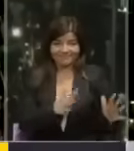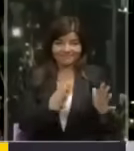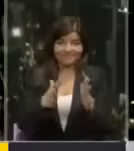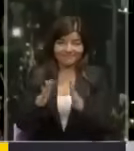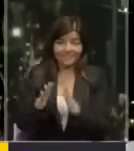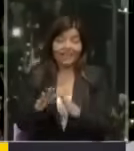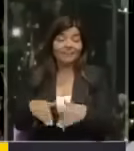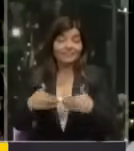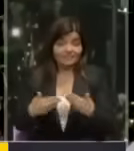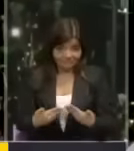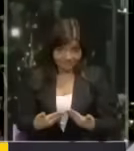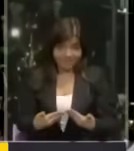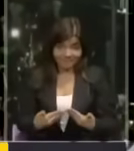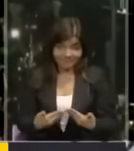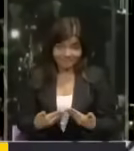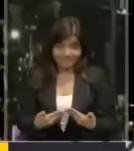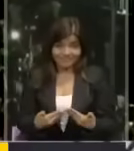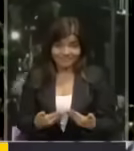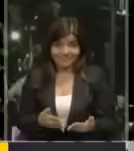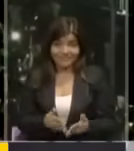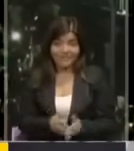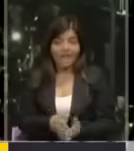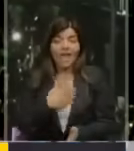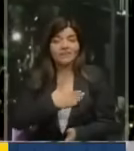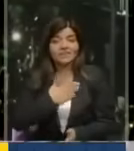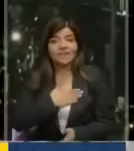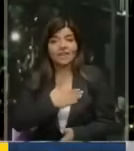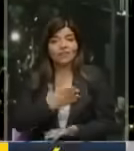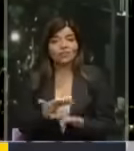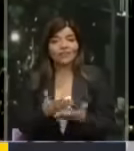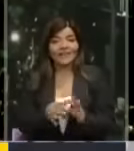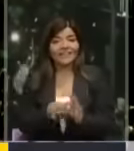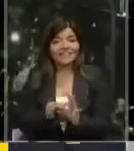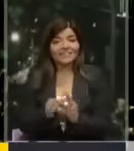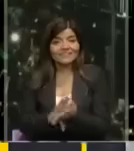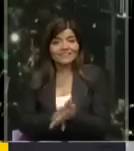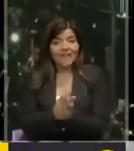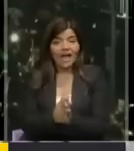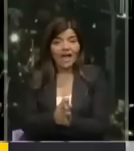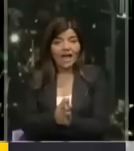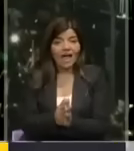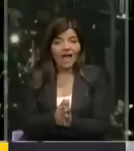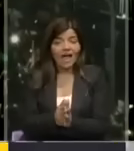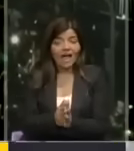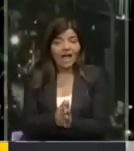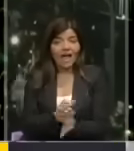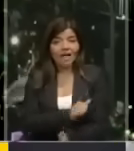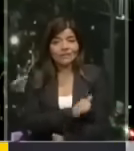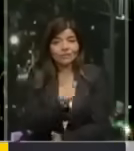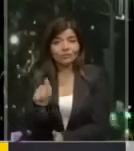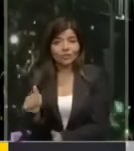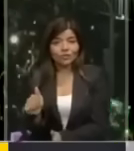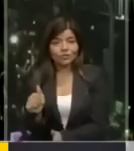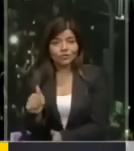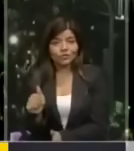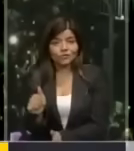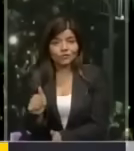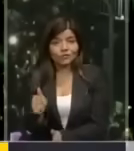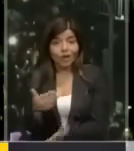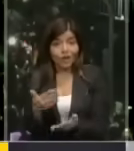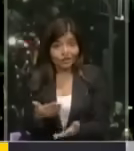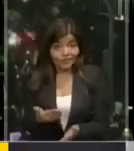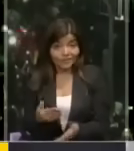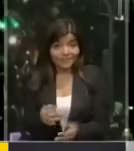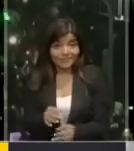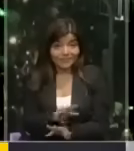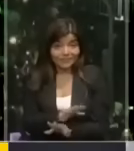Por lo tanto, quiero darle las gracias a todos y no podía terminar de otra